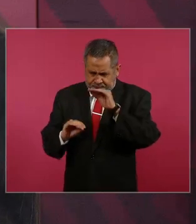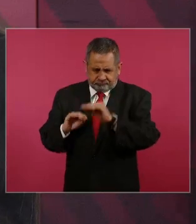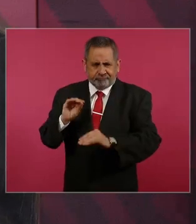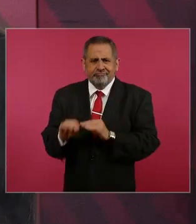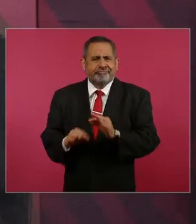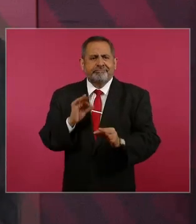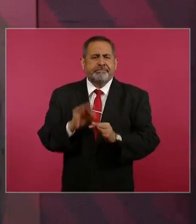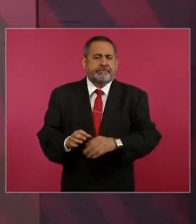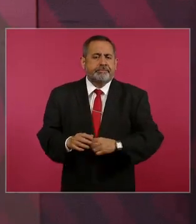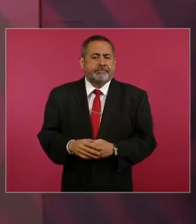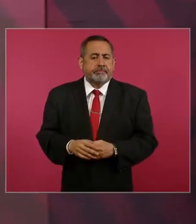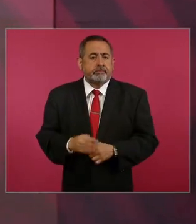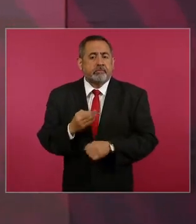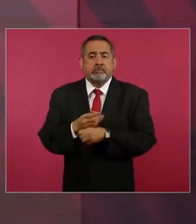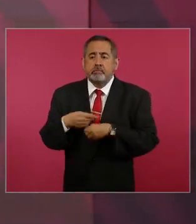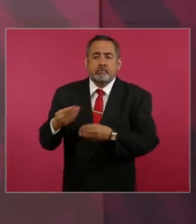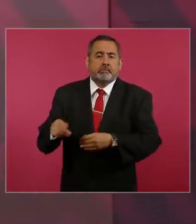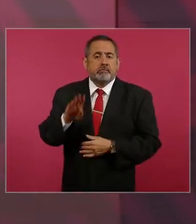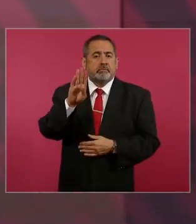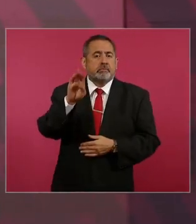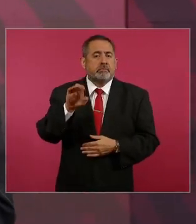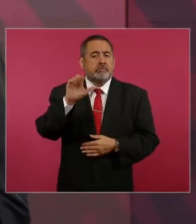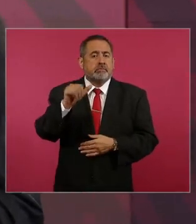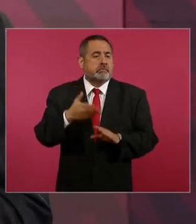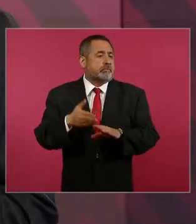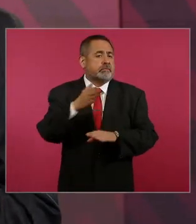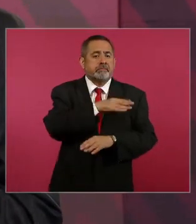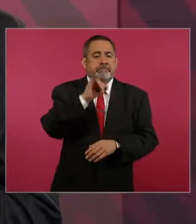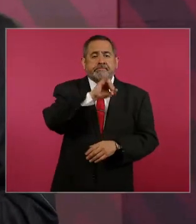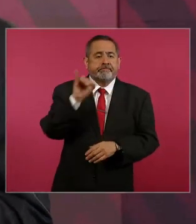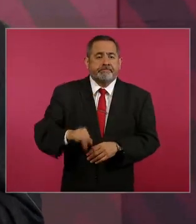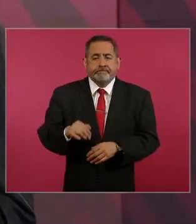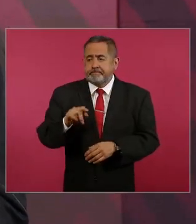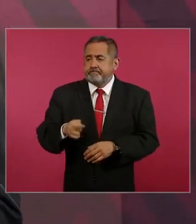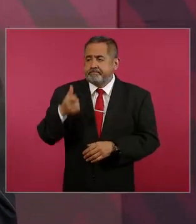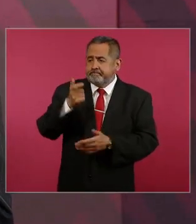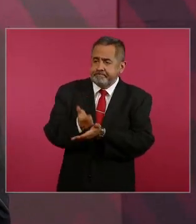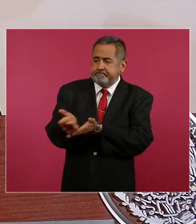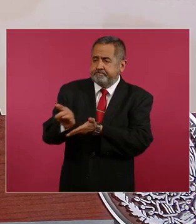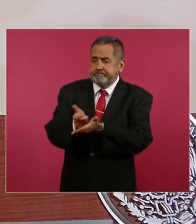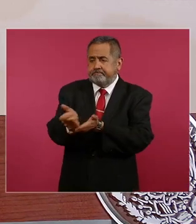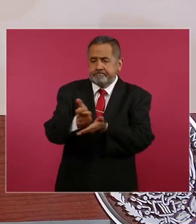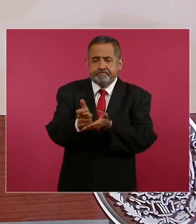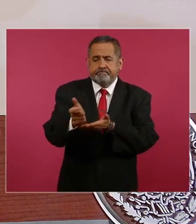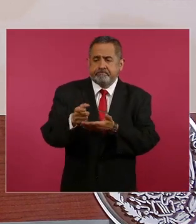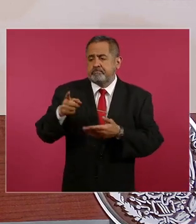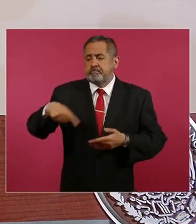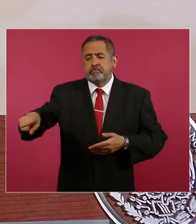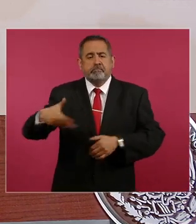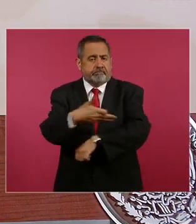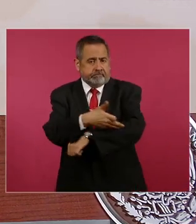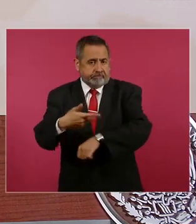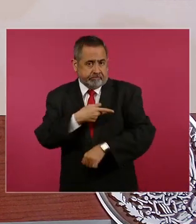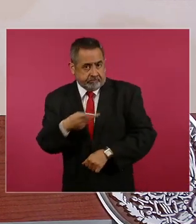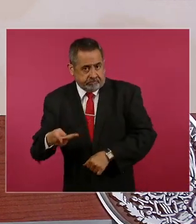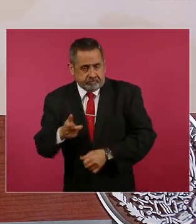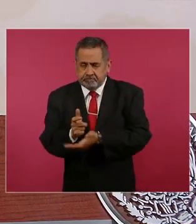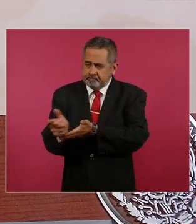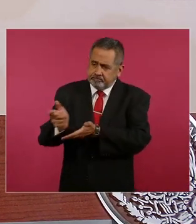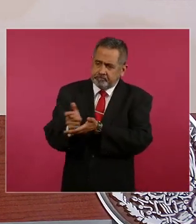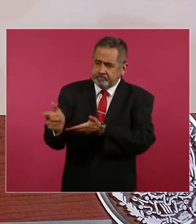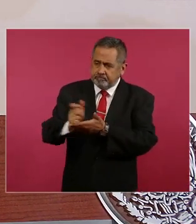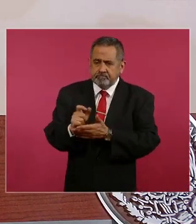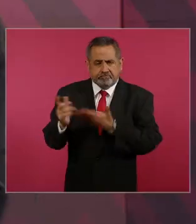se están otorgando becas como nunca en la historia del país a estudiantes de familias pobres nunca